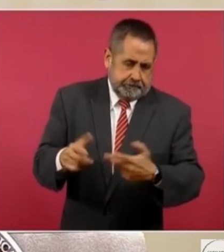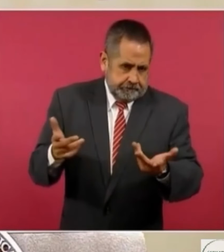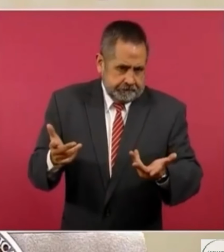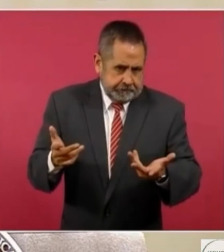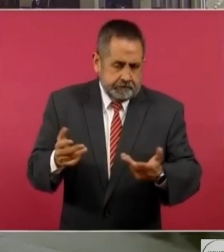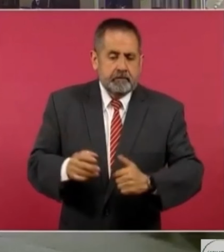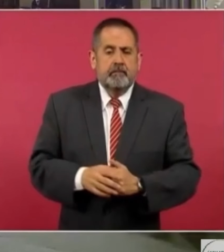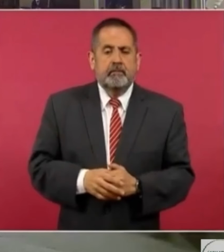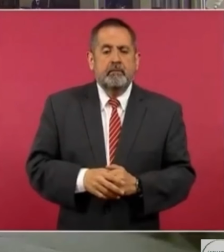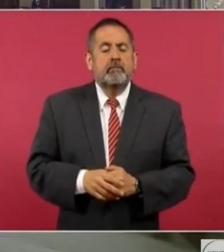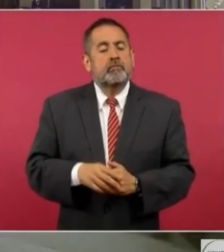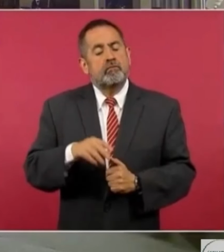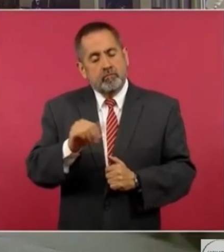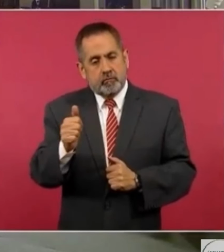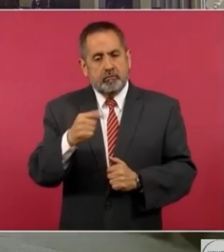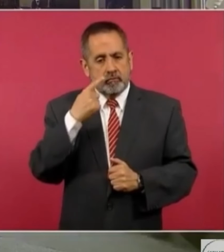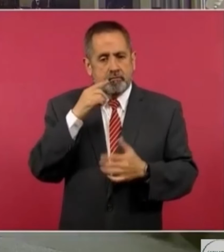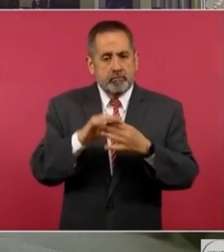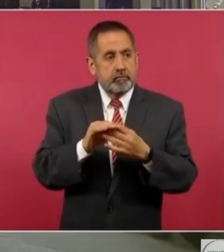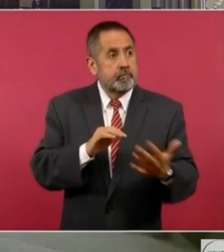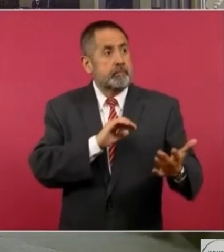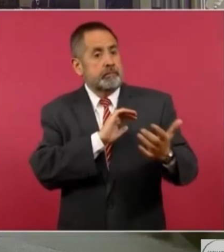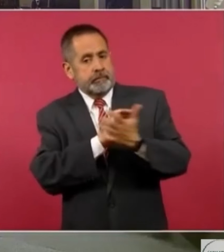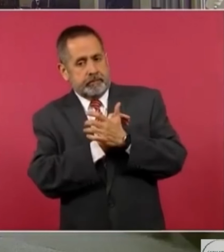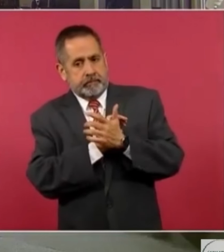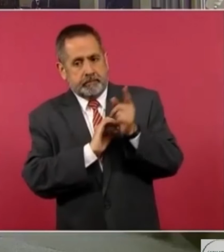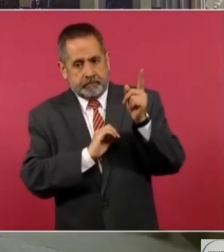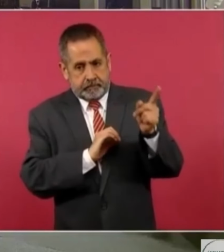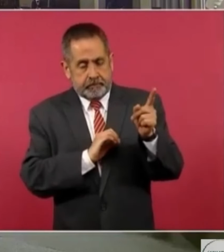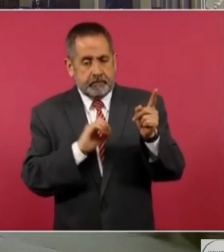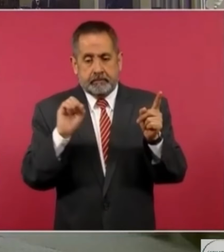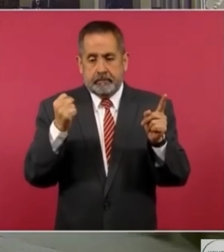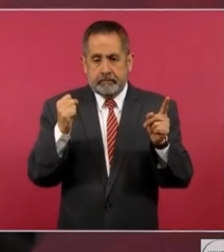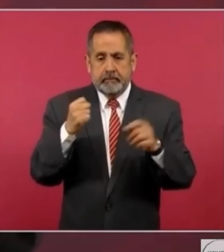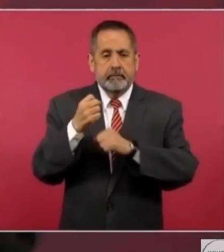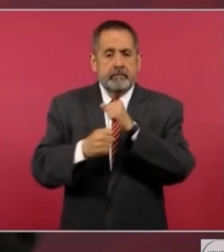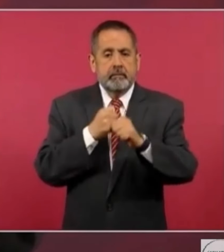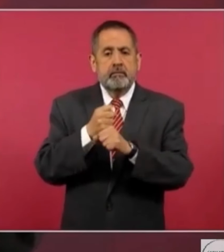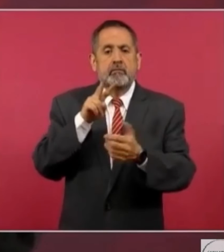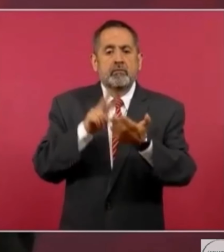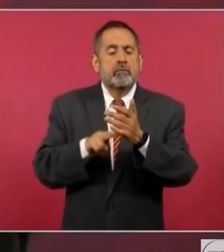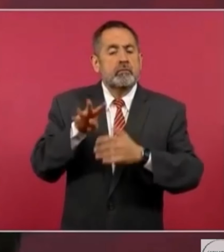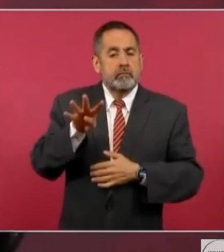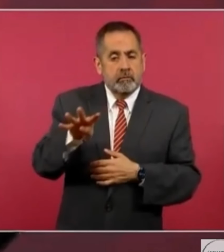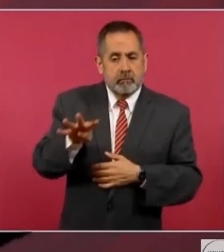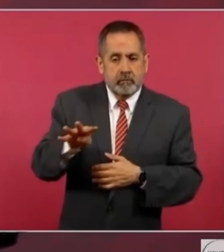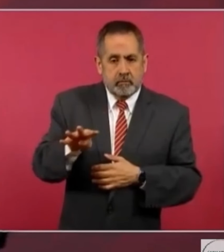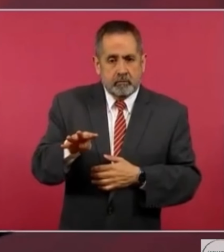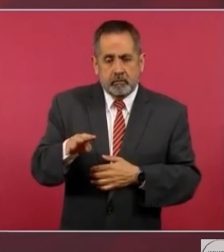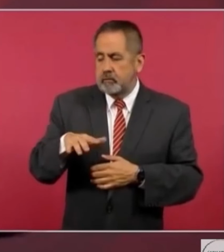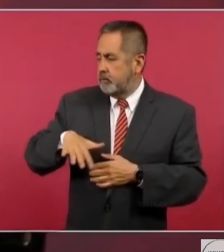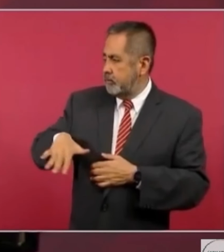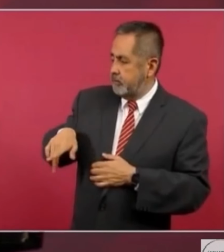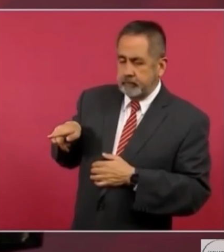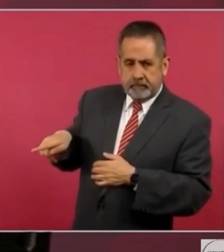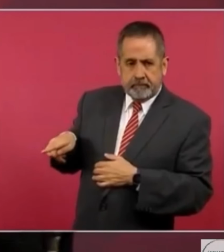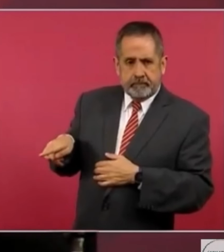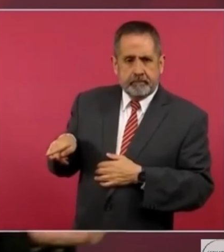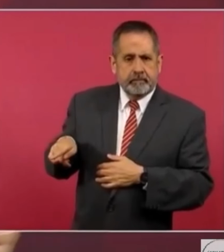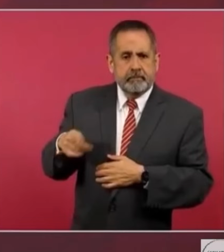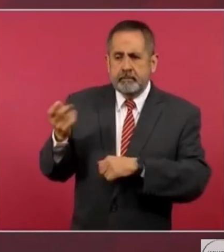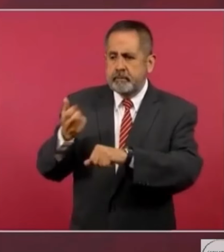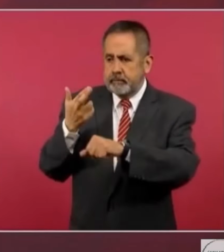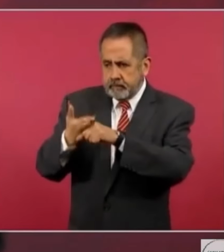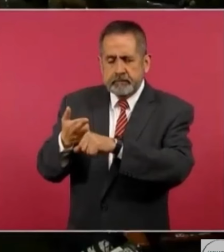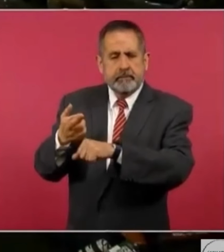a la extradición. Tenemos solicitud presentada en septiembre del 2019, a la que hizo referencia tanto el secretario de la